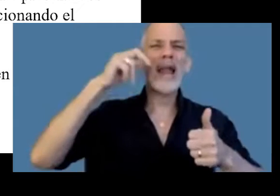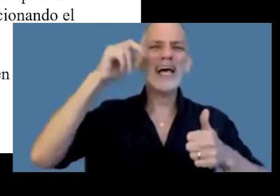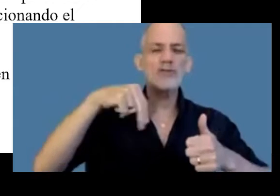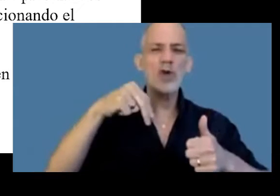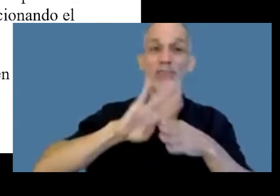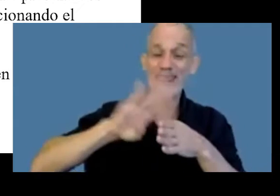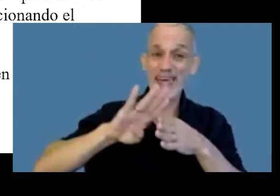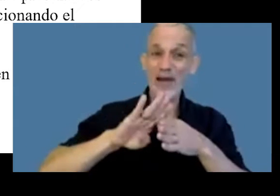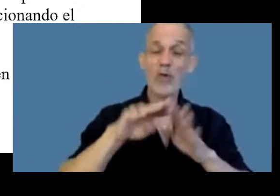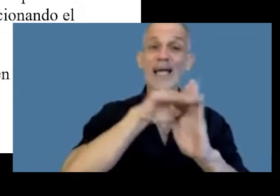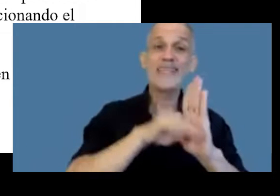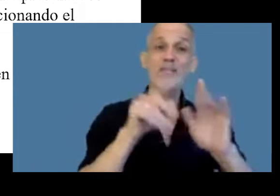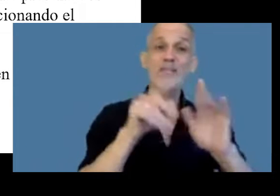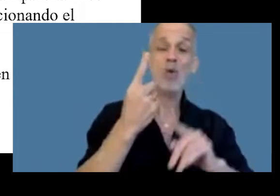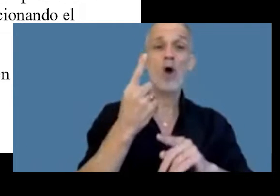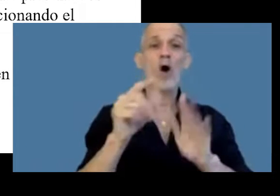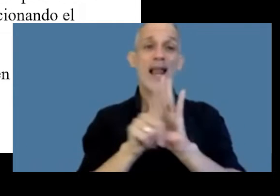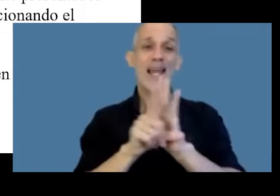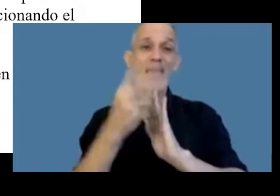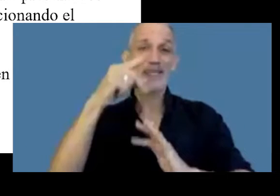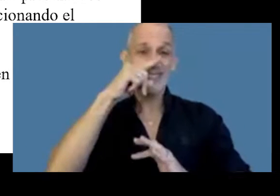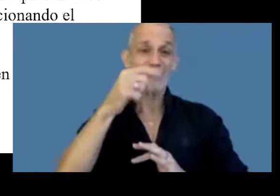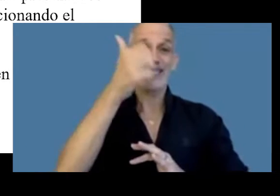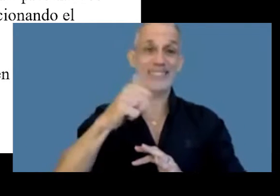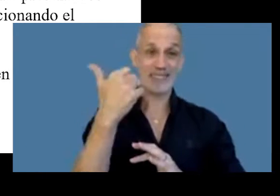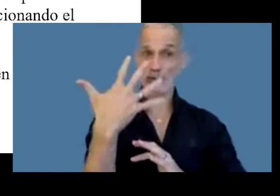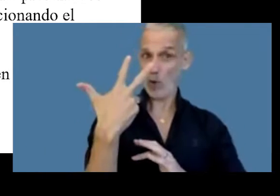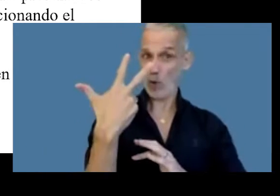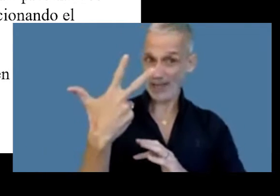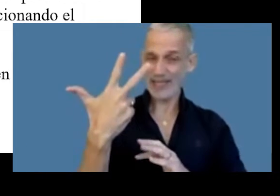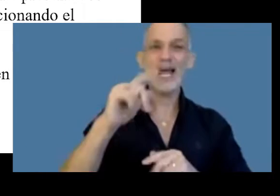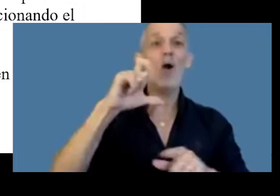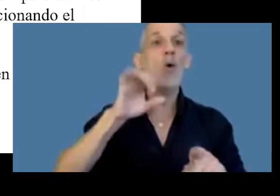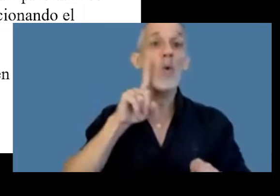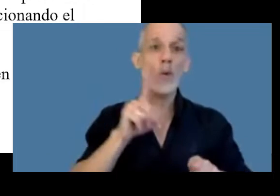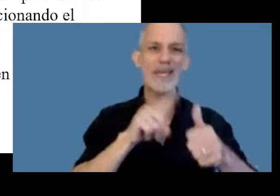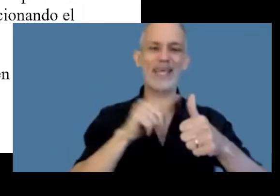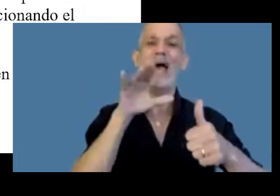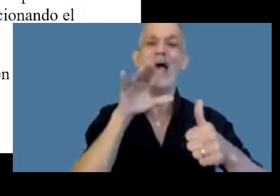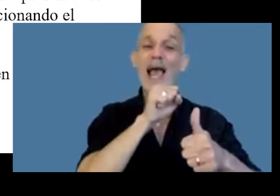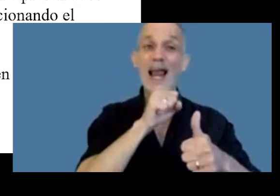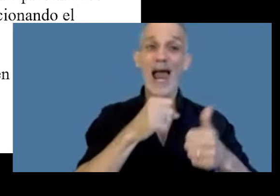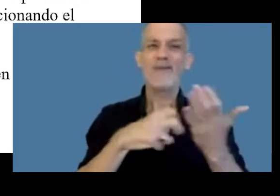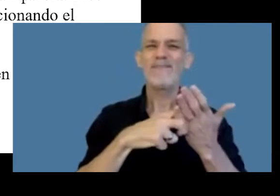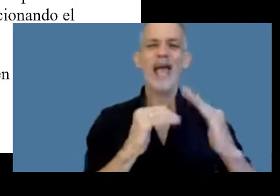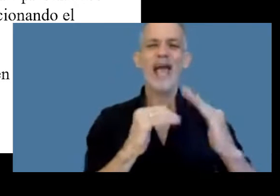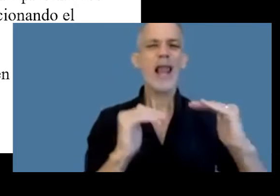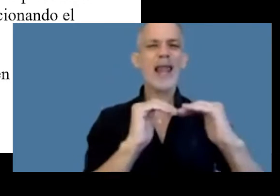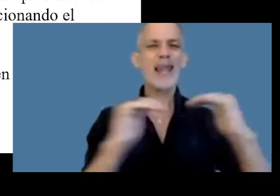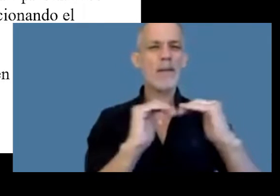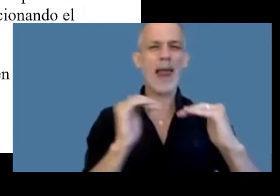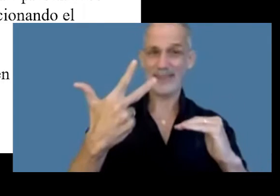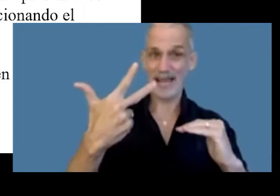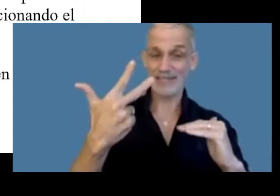Ley 27653, con quit clave fiscal nivel 3. Y allí van a